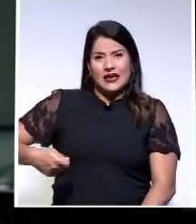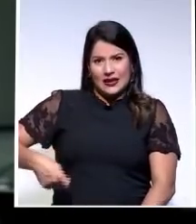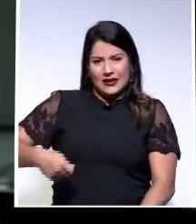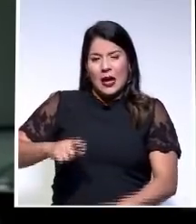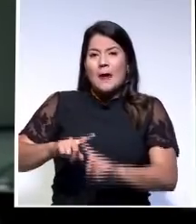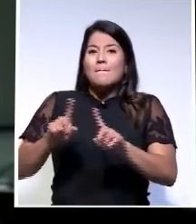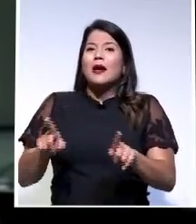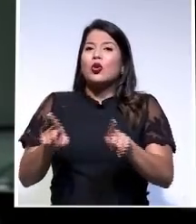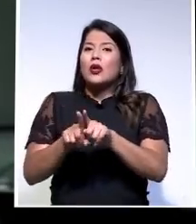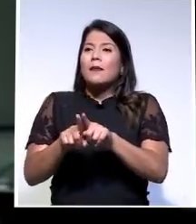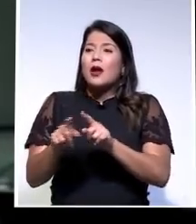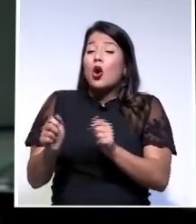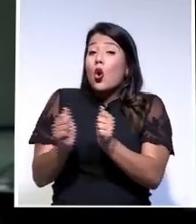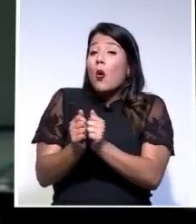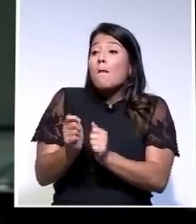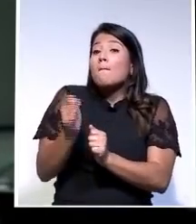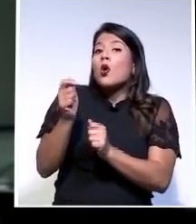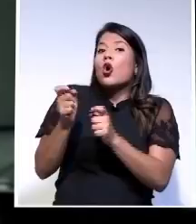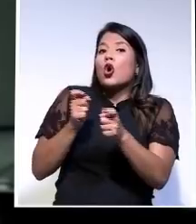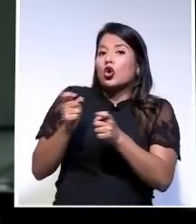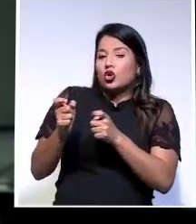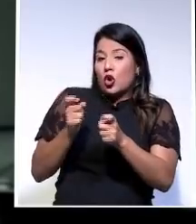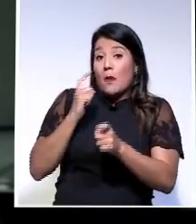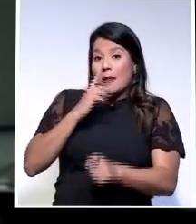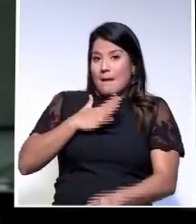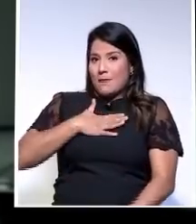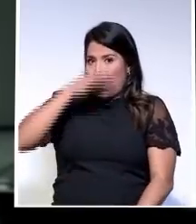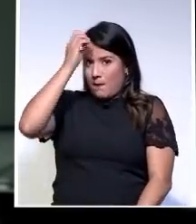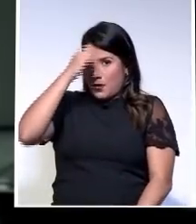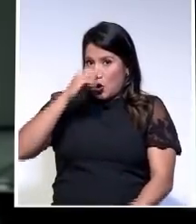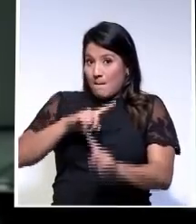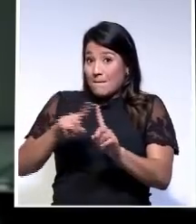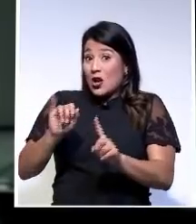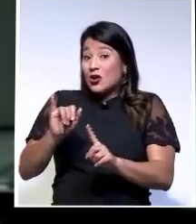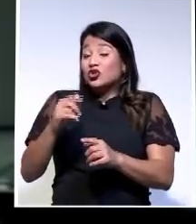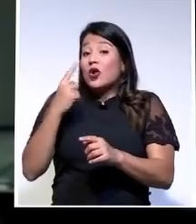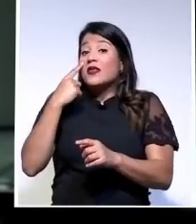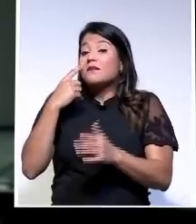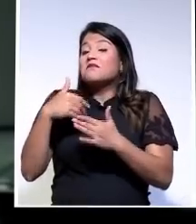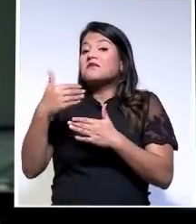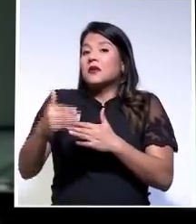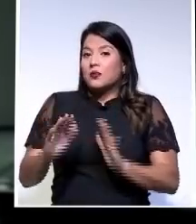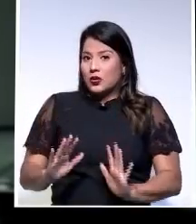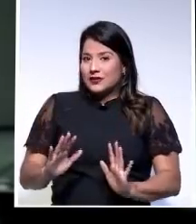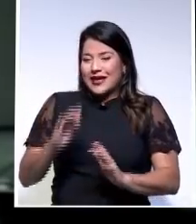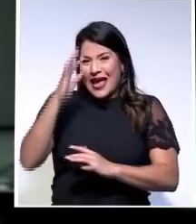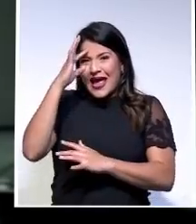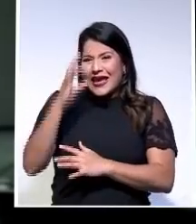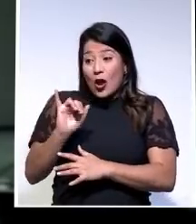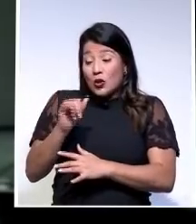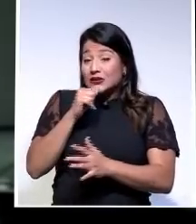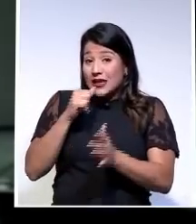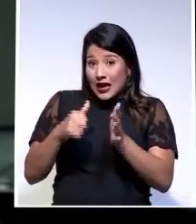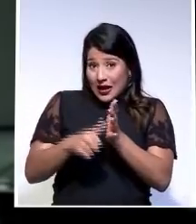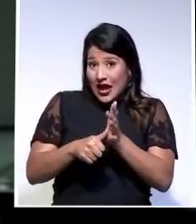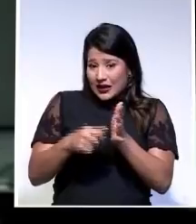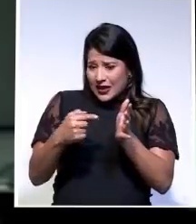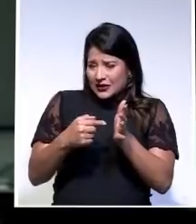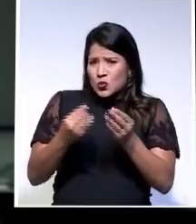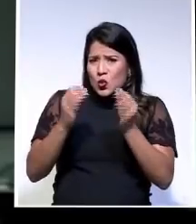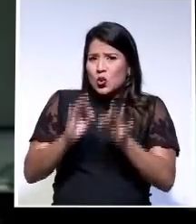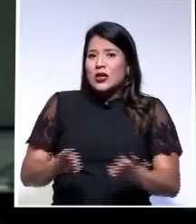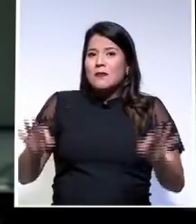pocos controles, a mi juicio. Pero eso lo veremos después. Creo que este escrito es